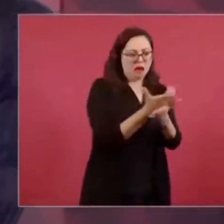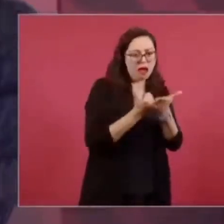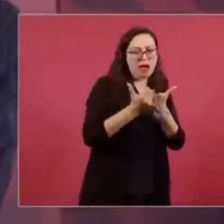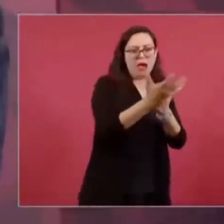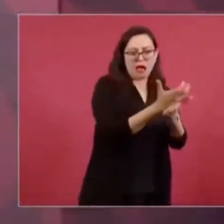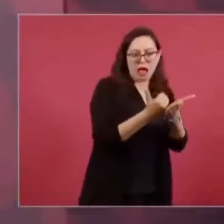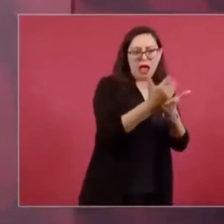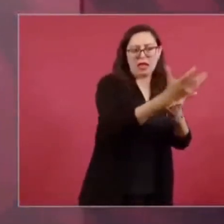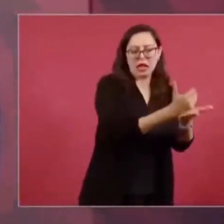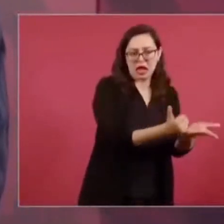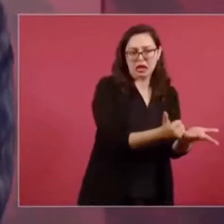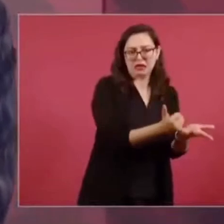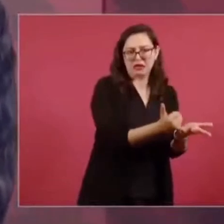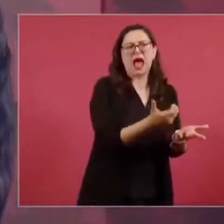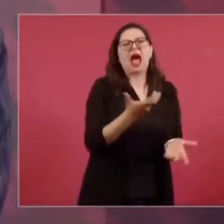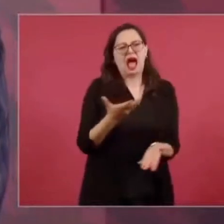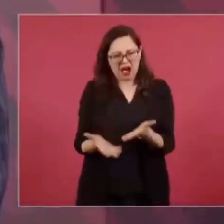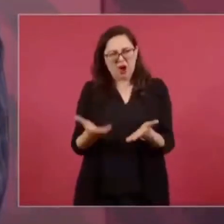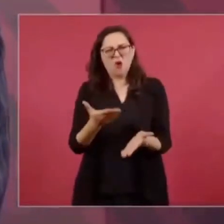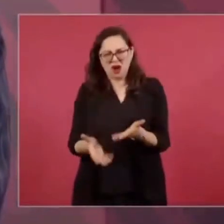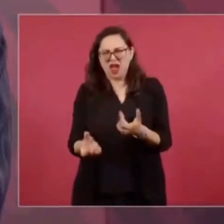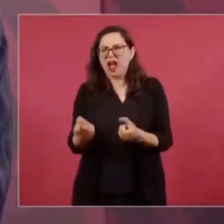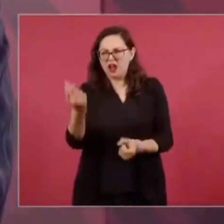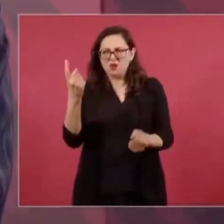como fuera.